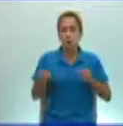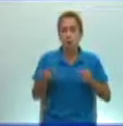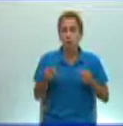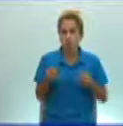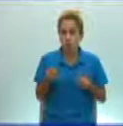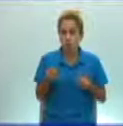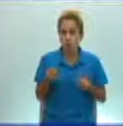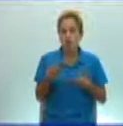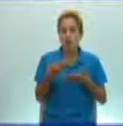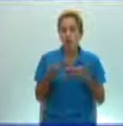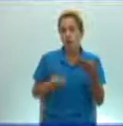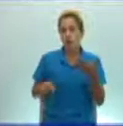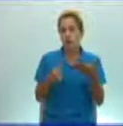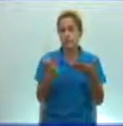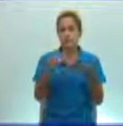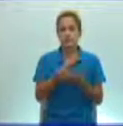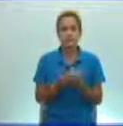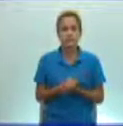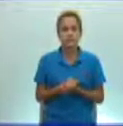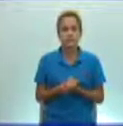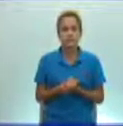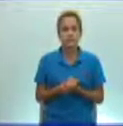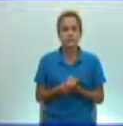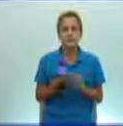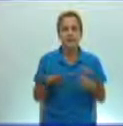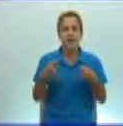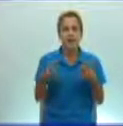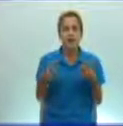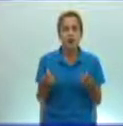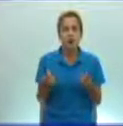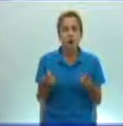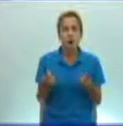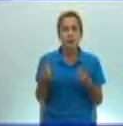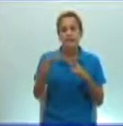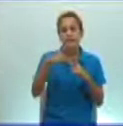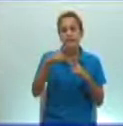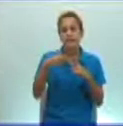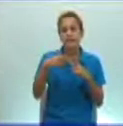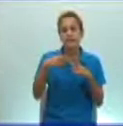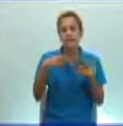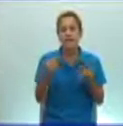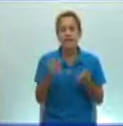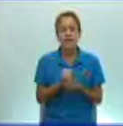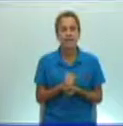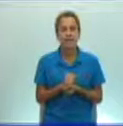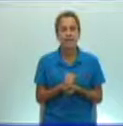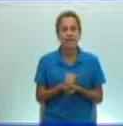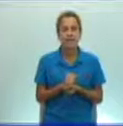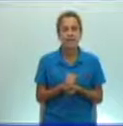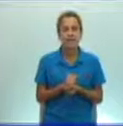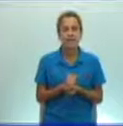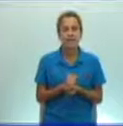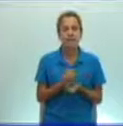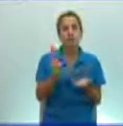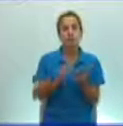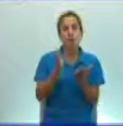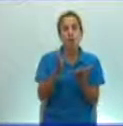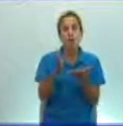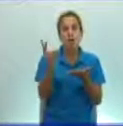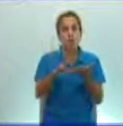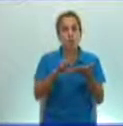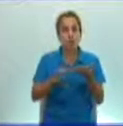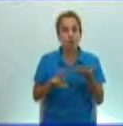del instrumento de autoevaluación, les proponemos como actividad independiente la siguiente. En tu libro de